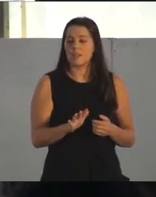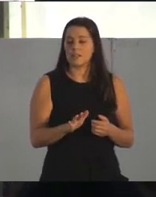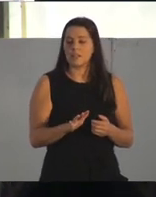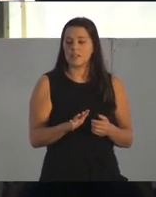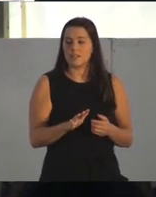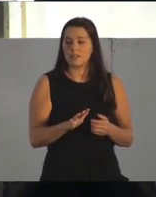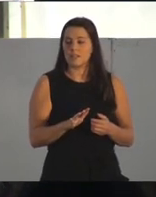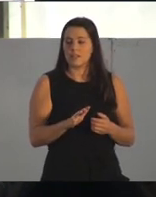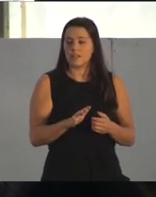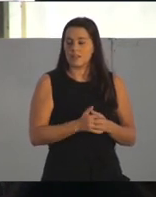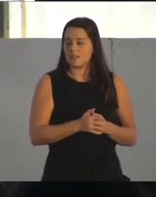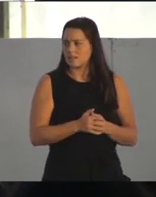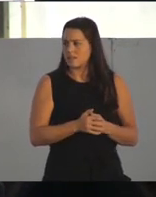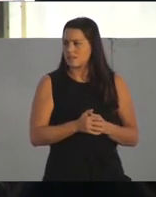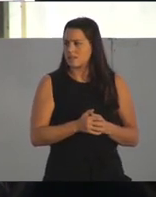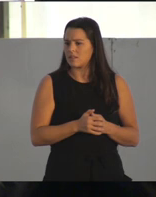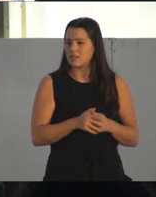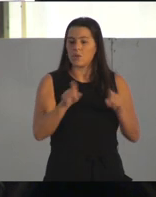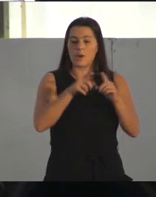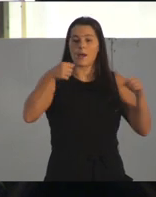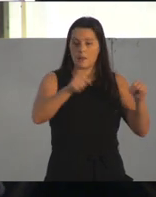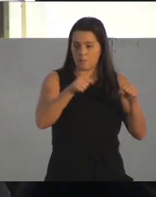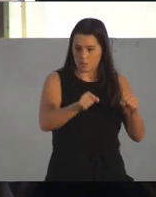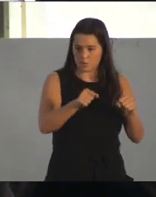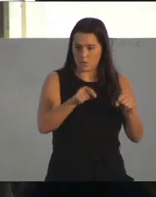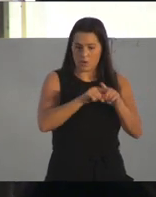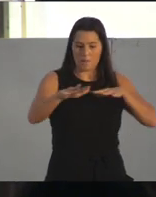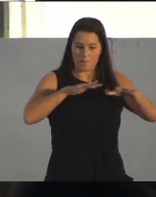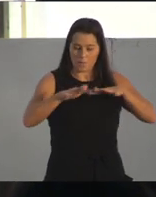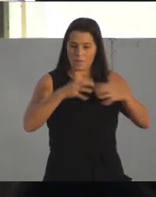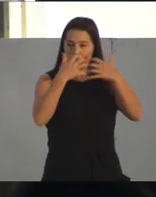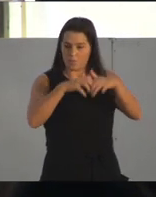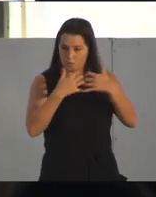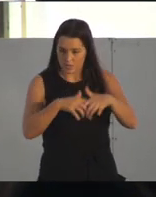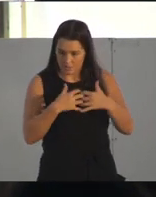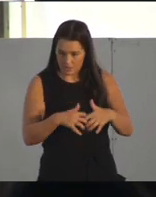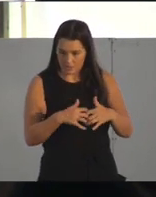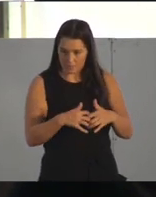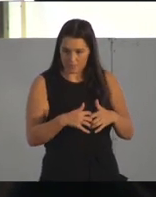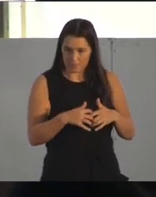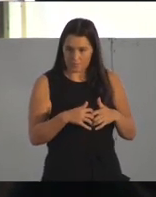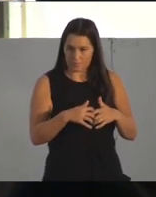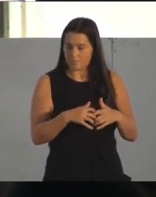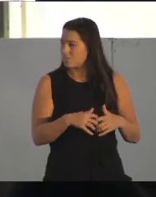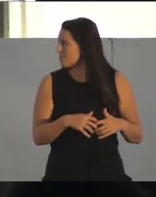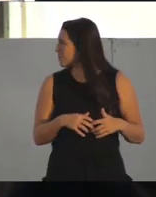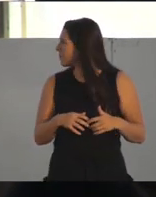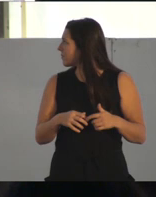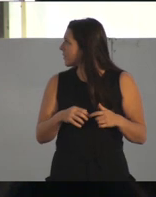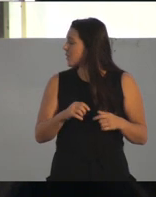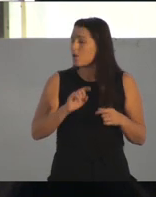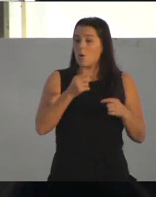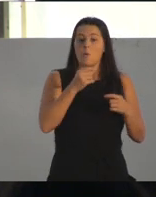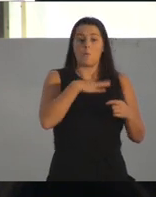vez, que es el Gross Motor es el funcionamiento del movimiento. Estos 5 niveles van desde una completa normalidad en el nivel